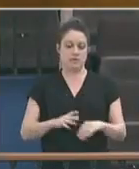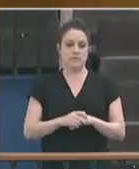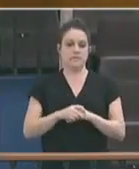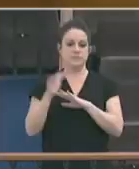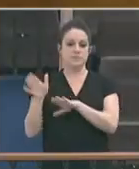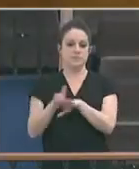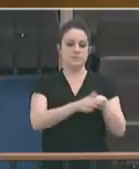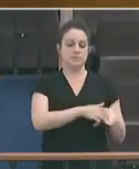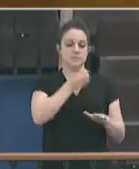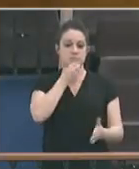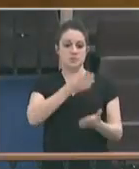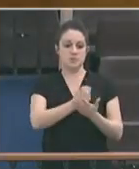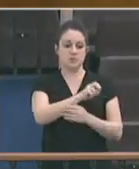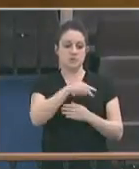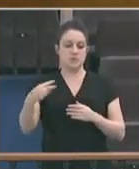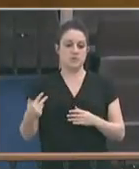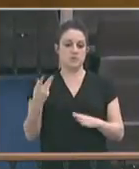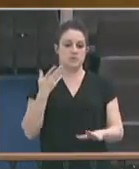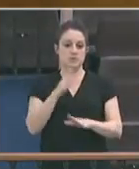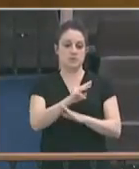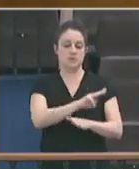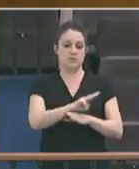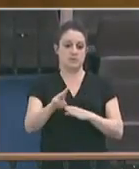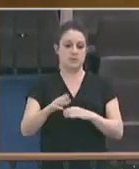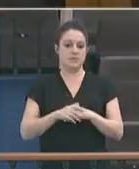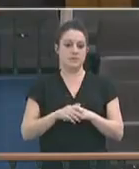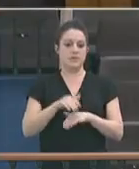a la propuesta de resolución presentada por el Grupo Parlamentario Popular.